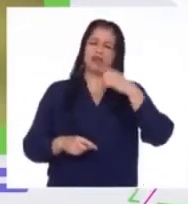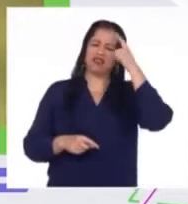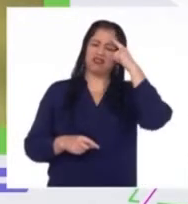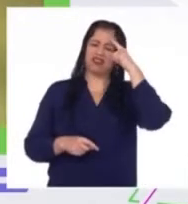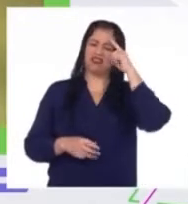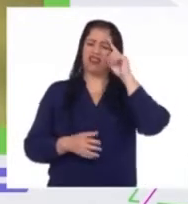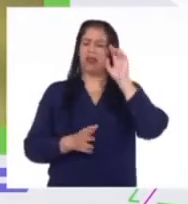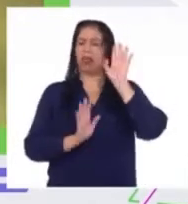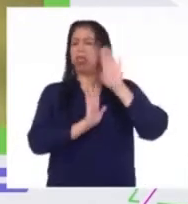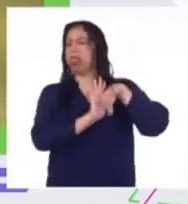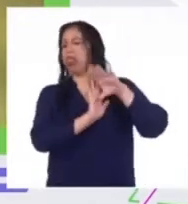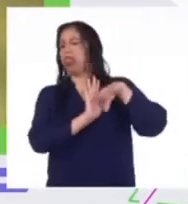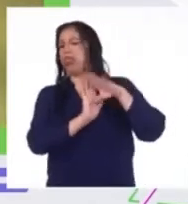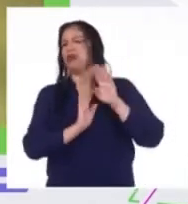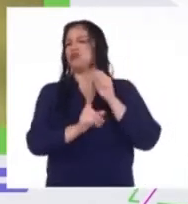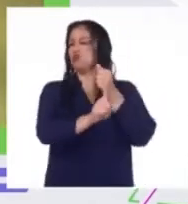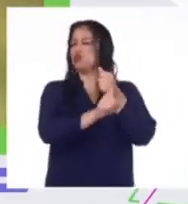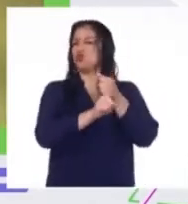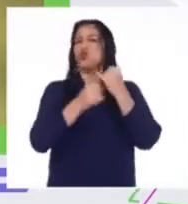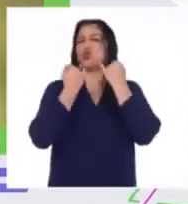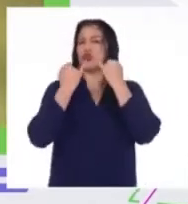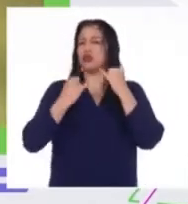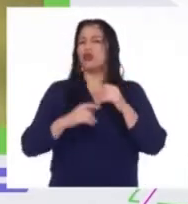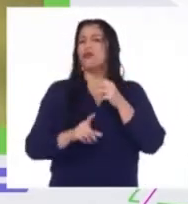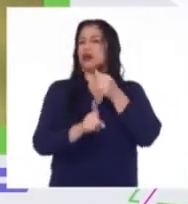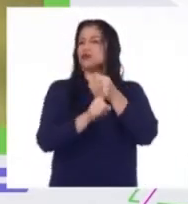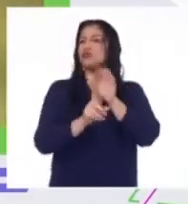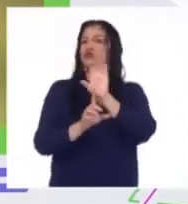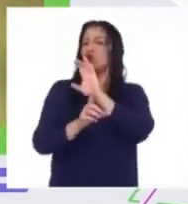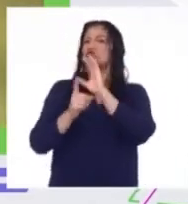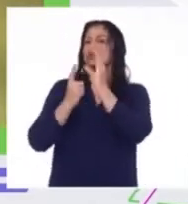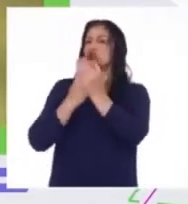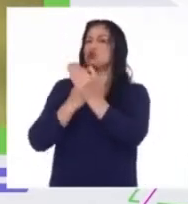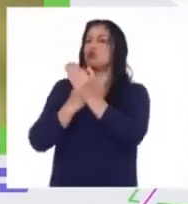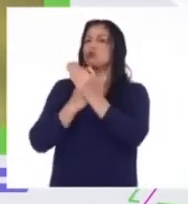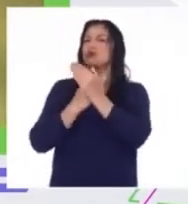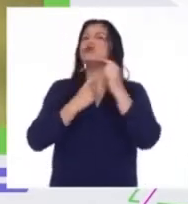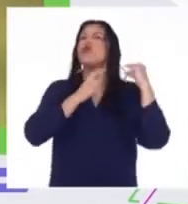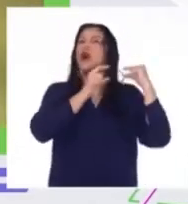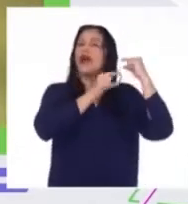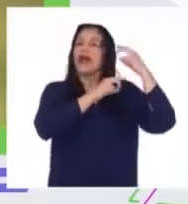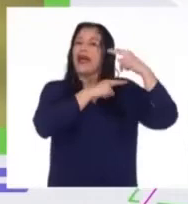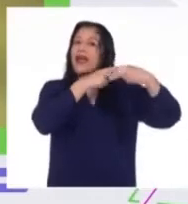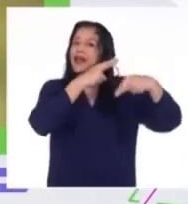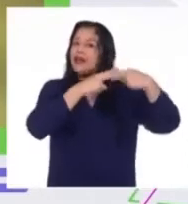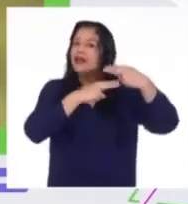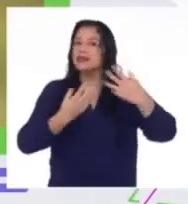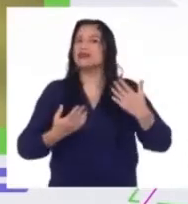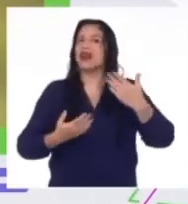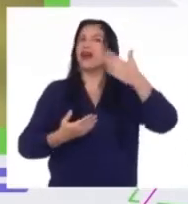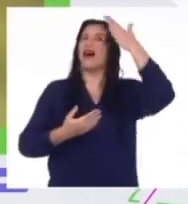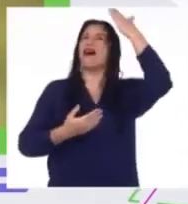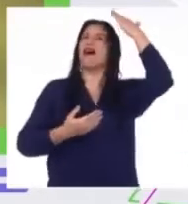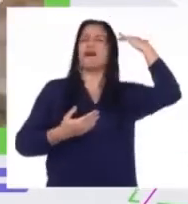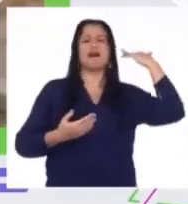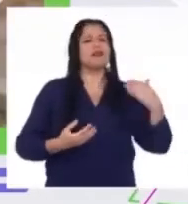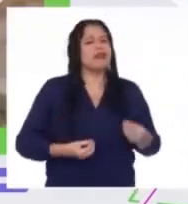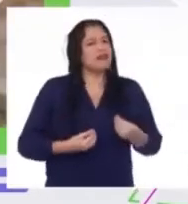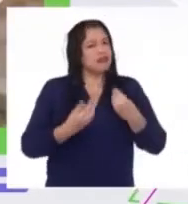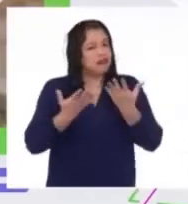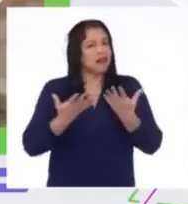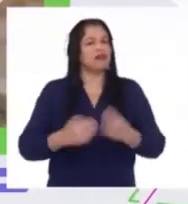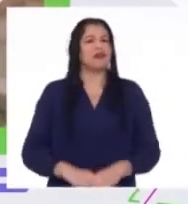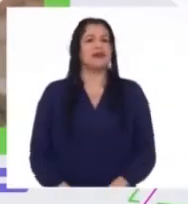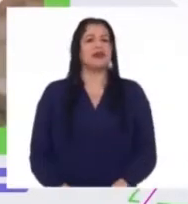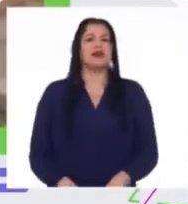su idioma, está despreciando sus costumbres, sus raíces que nuestros antepasados han dejado.